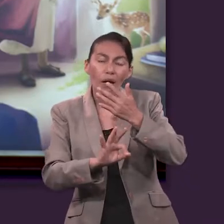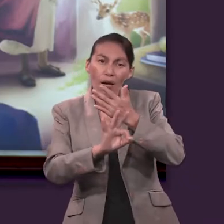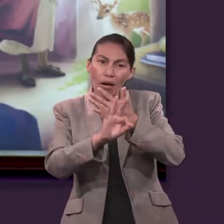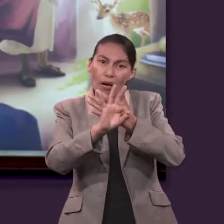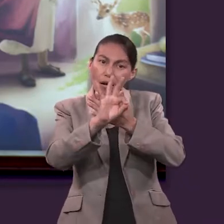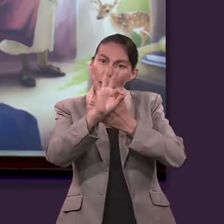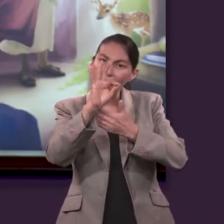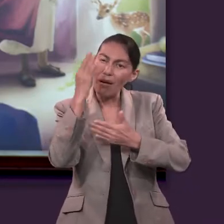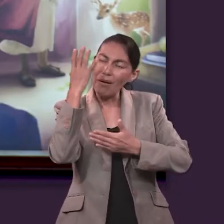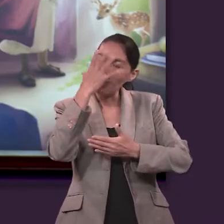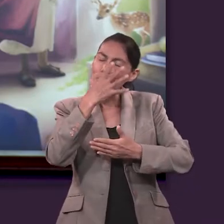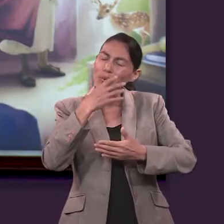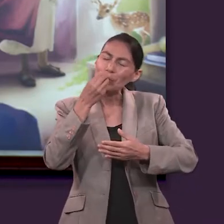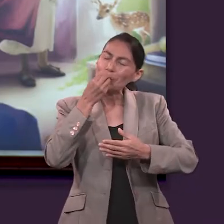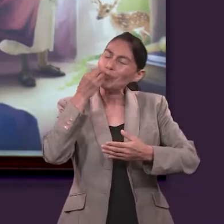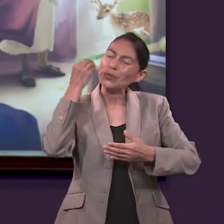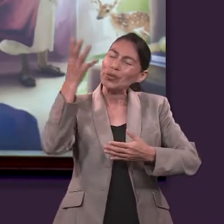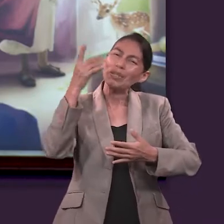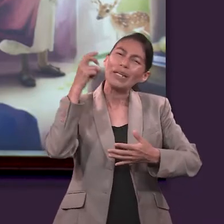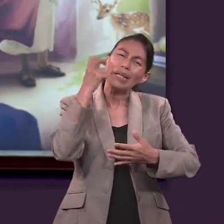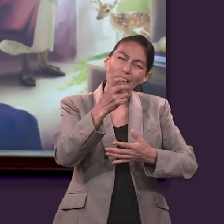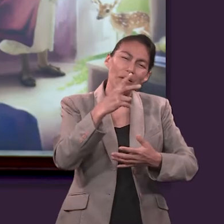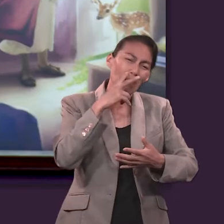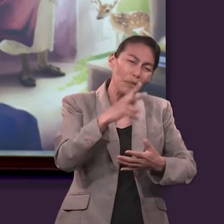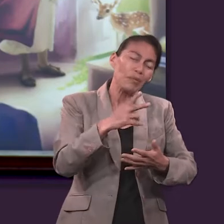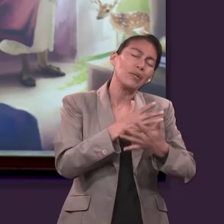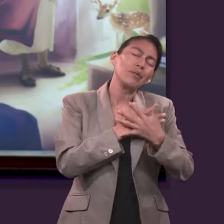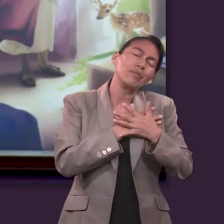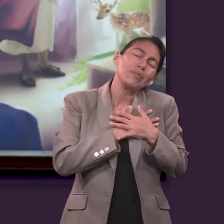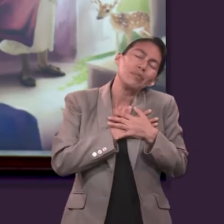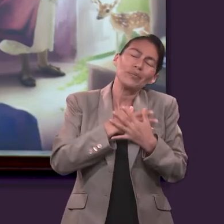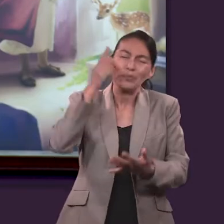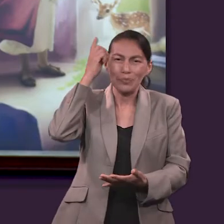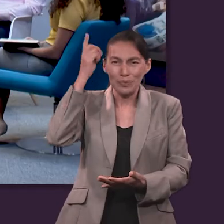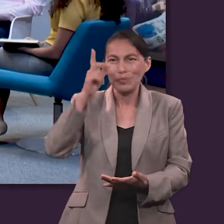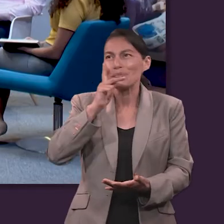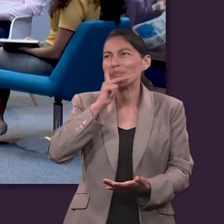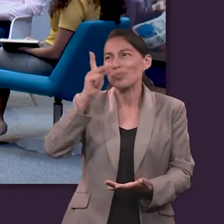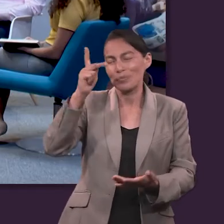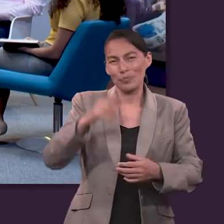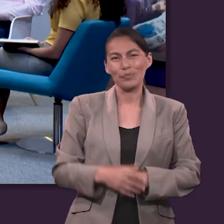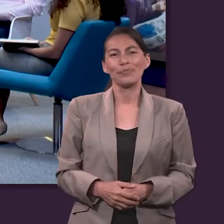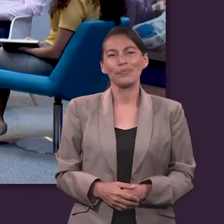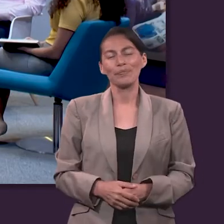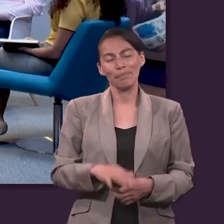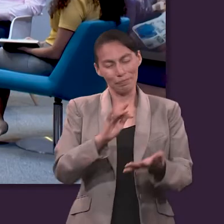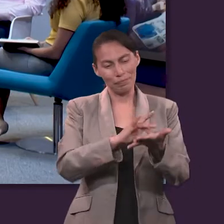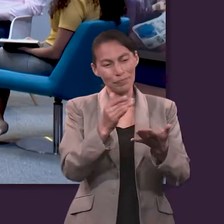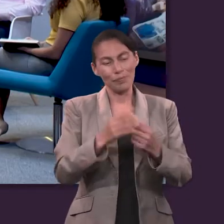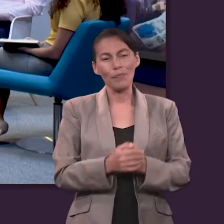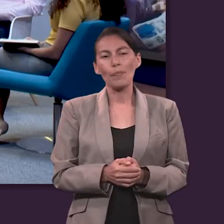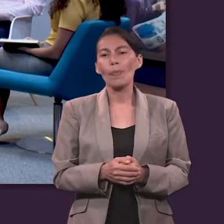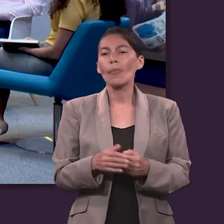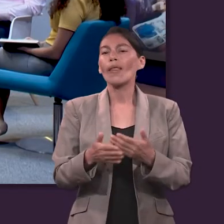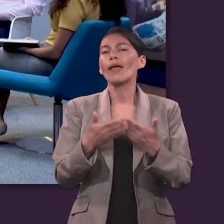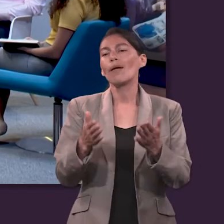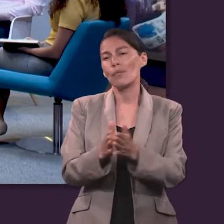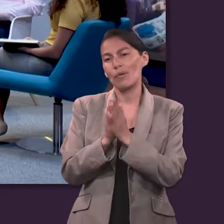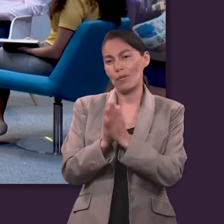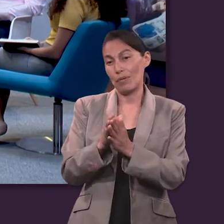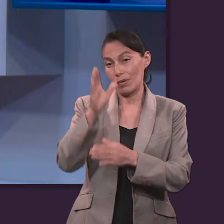hermoso, podemos ver en todo esto el mensaje del amor del Padre. Muy bien, gracias. Y ahora, Ciprián,